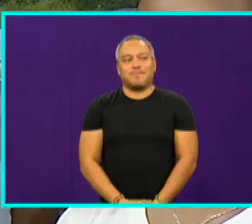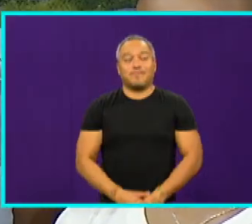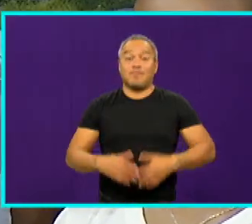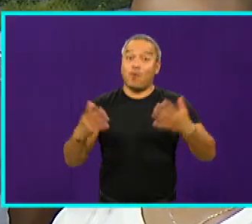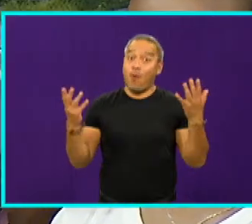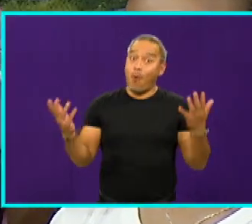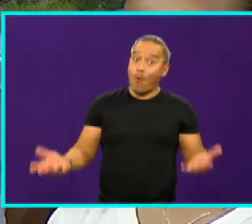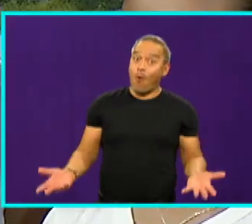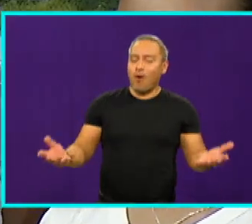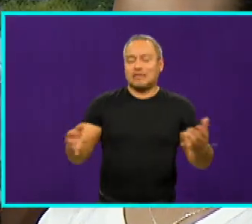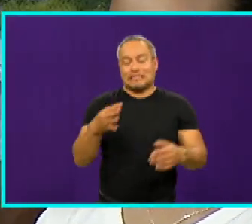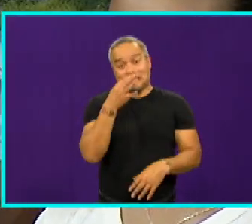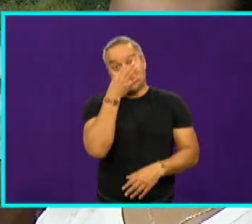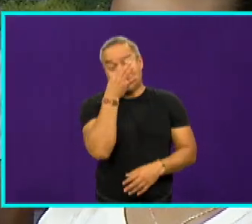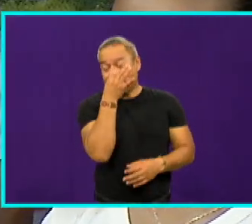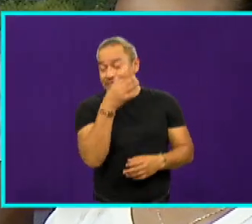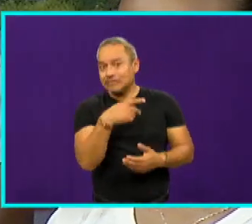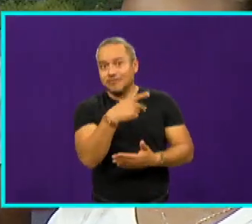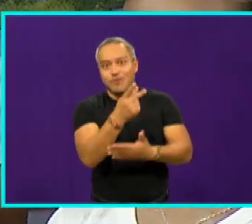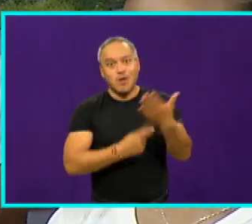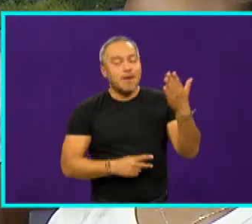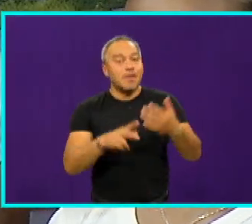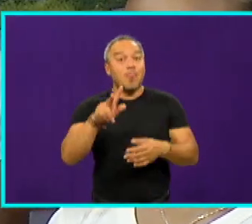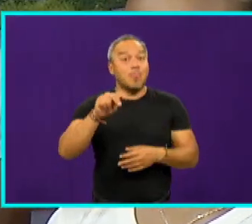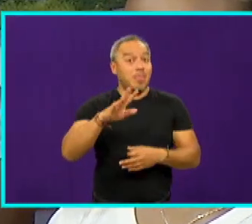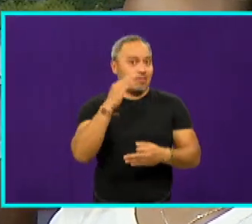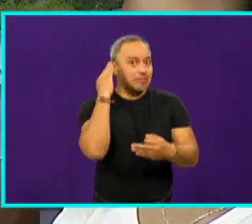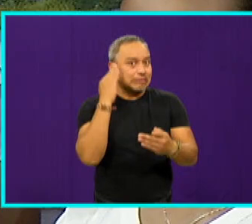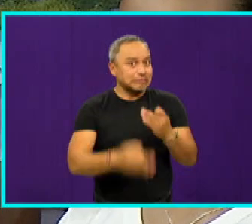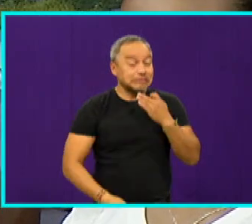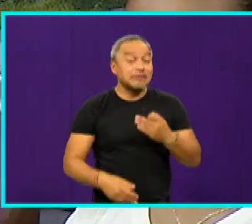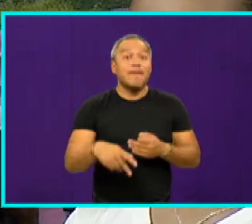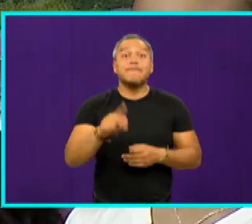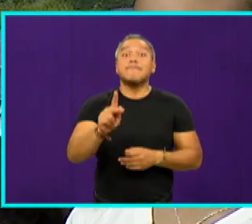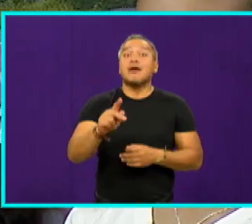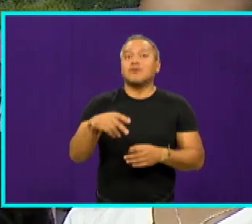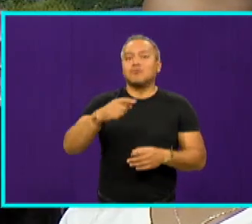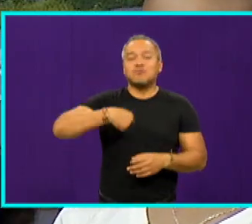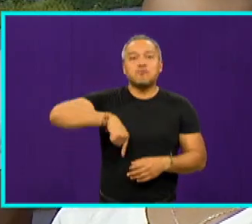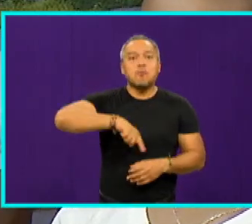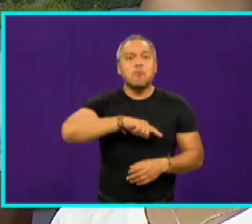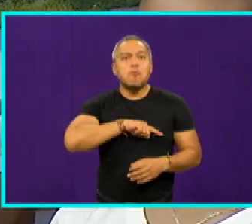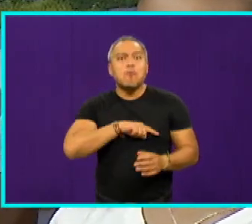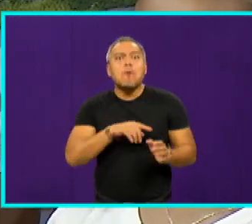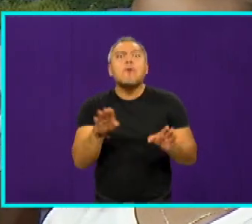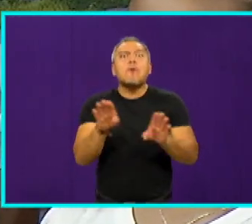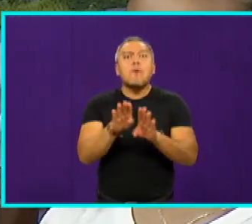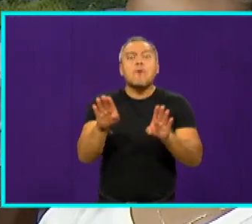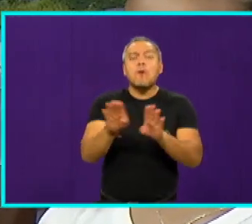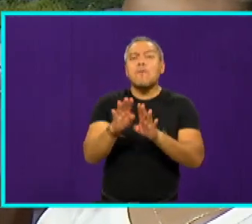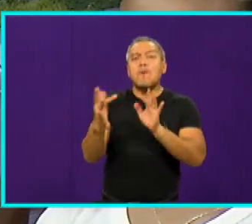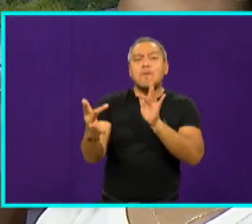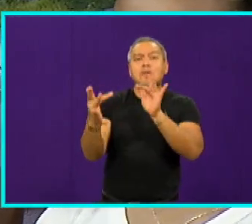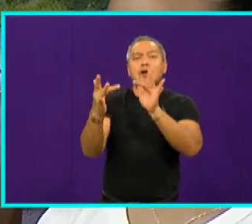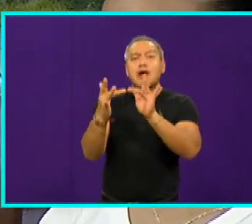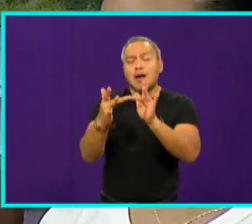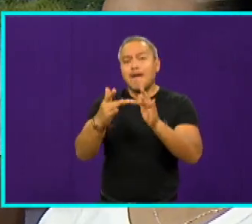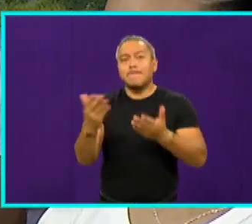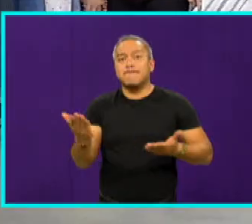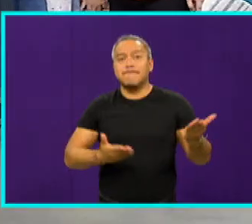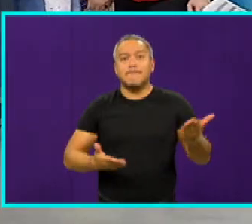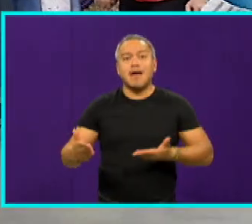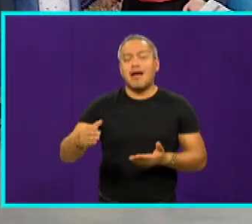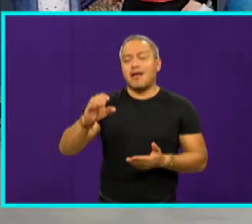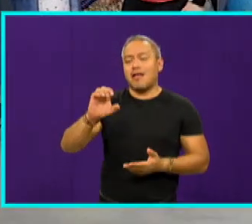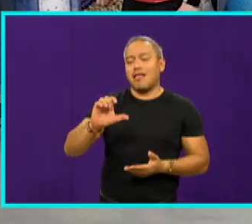Ya estamos a punto de terminar con el programa, pero antes queremos conocer dónde podemos ponernos en contacto con el Ballet Eclipse, Liz. Por